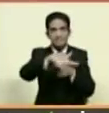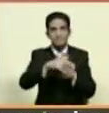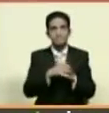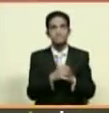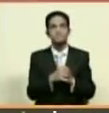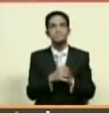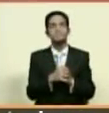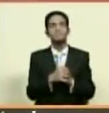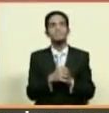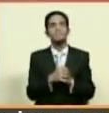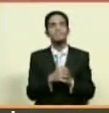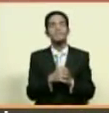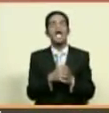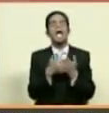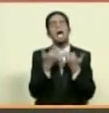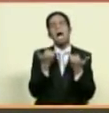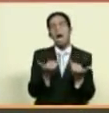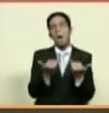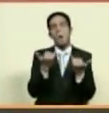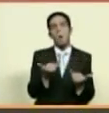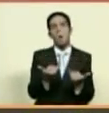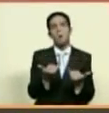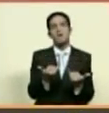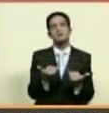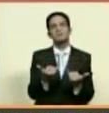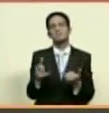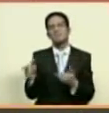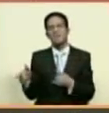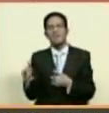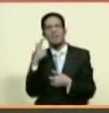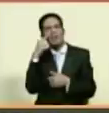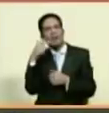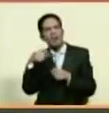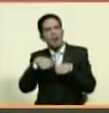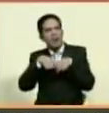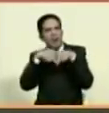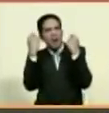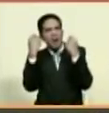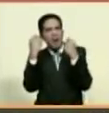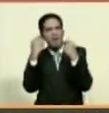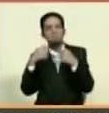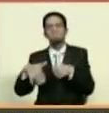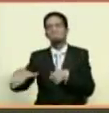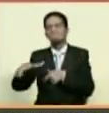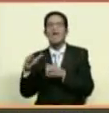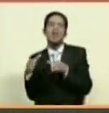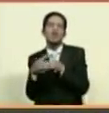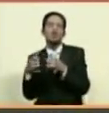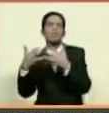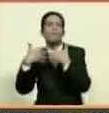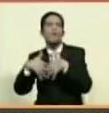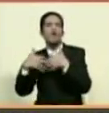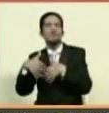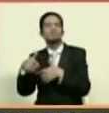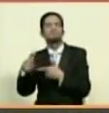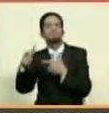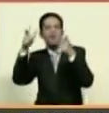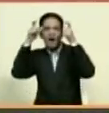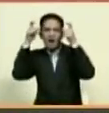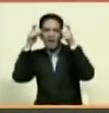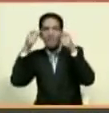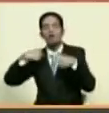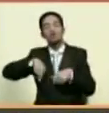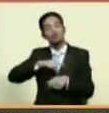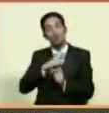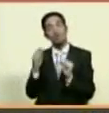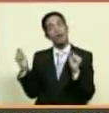Ah, resulta que ahora entonces hay una política de boicot por parte del sector ganadero. Nosotros hemos